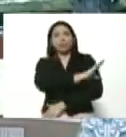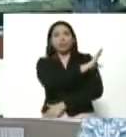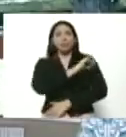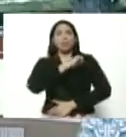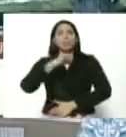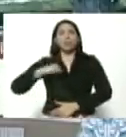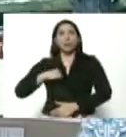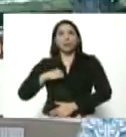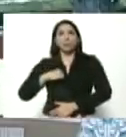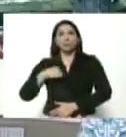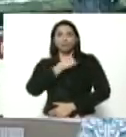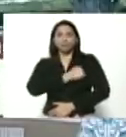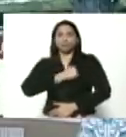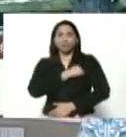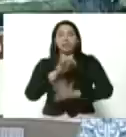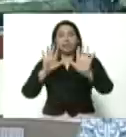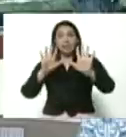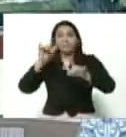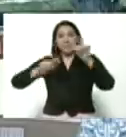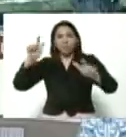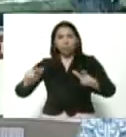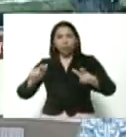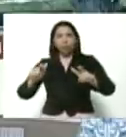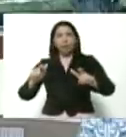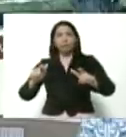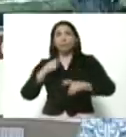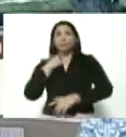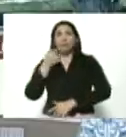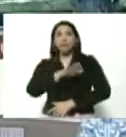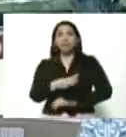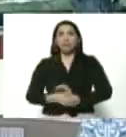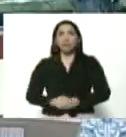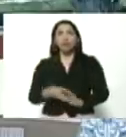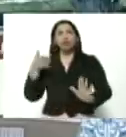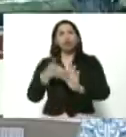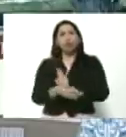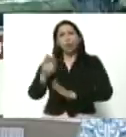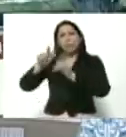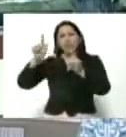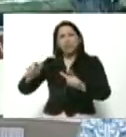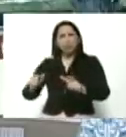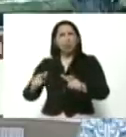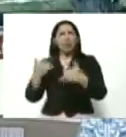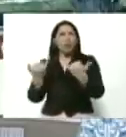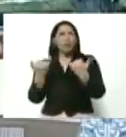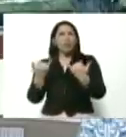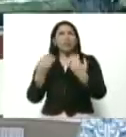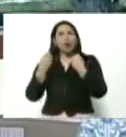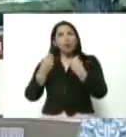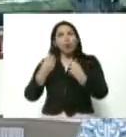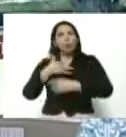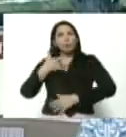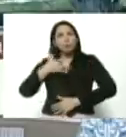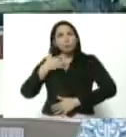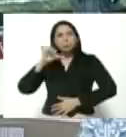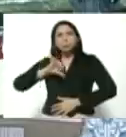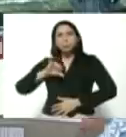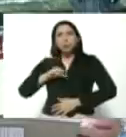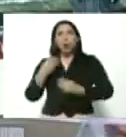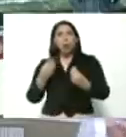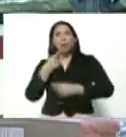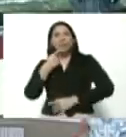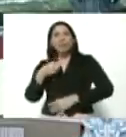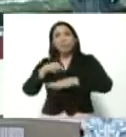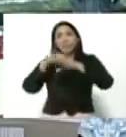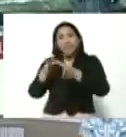cifra de 10 personas fallecidas sobre la condición actual de los pacientes esto es algo que el ministro de